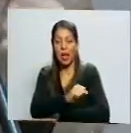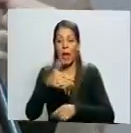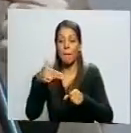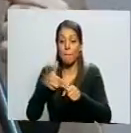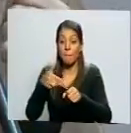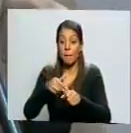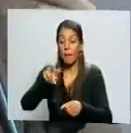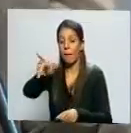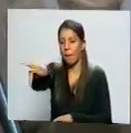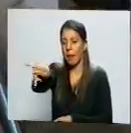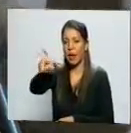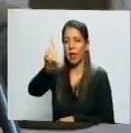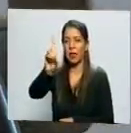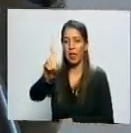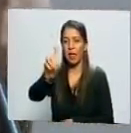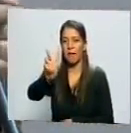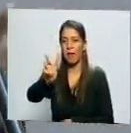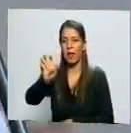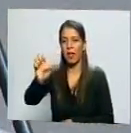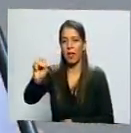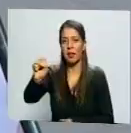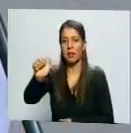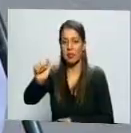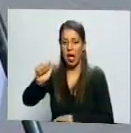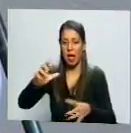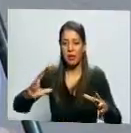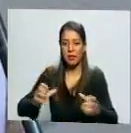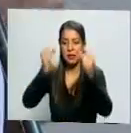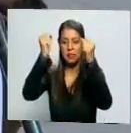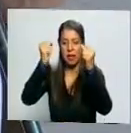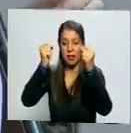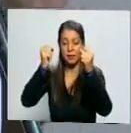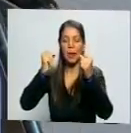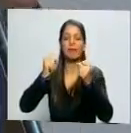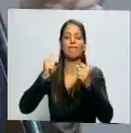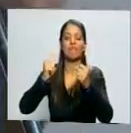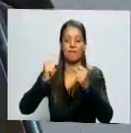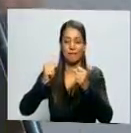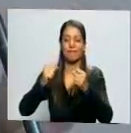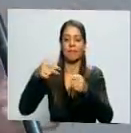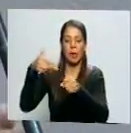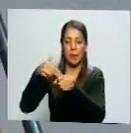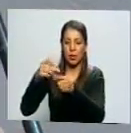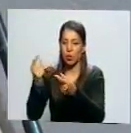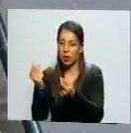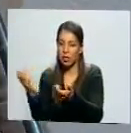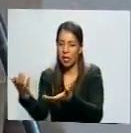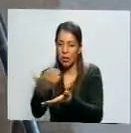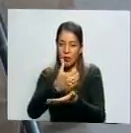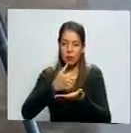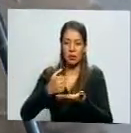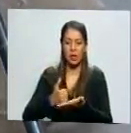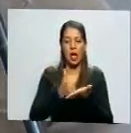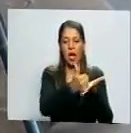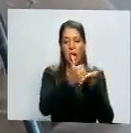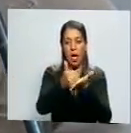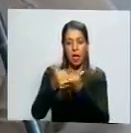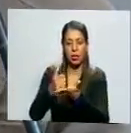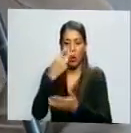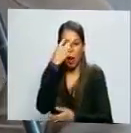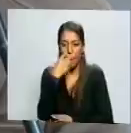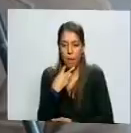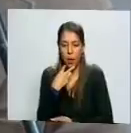PDVSA y ponerla al servicio de las grandes misiones sociales y de la política